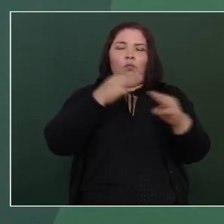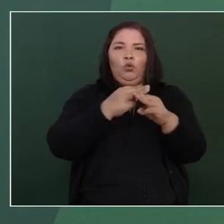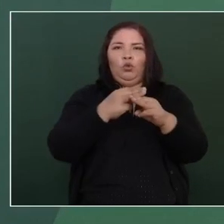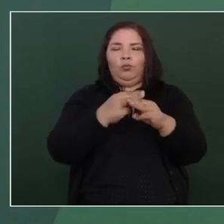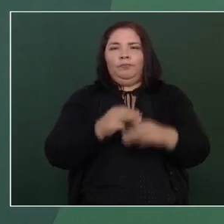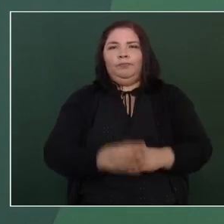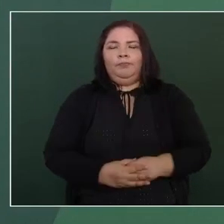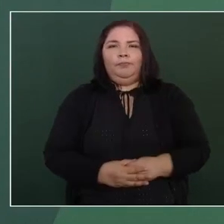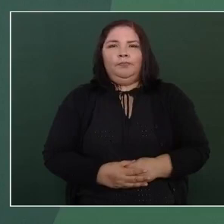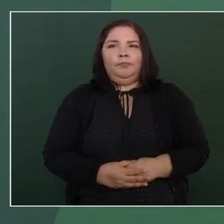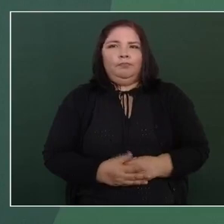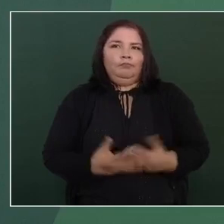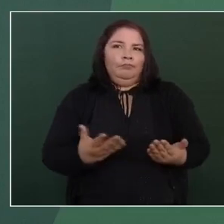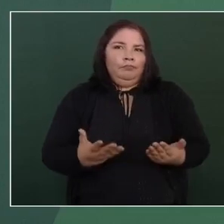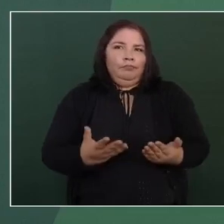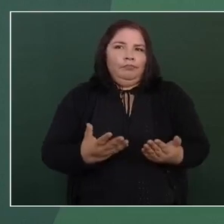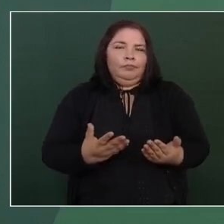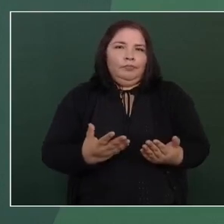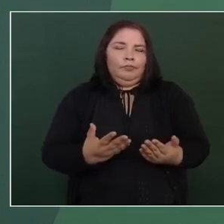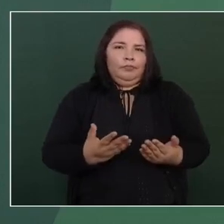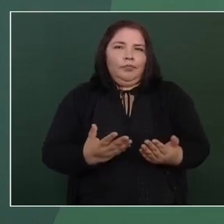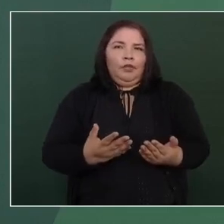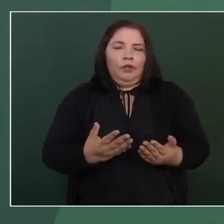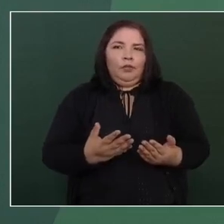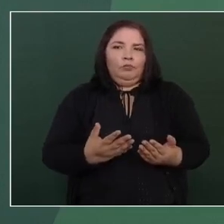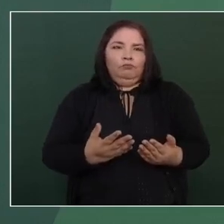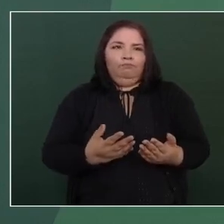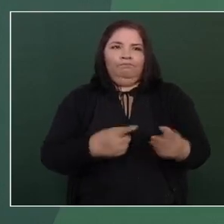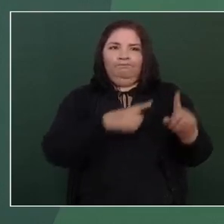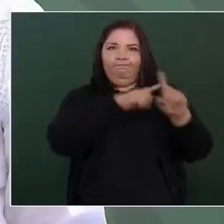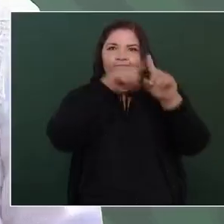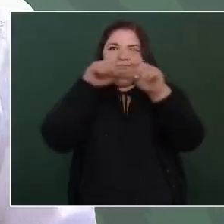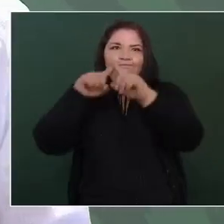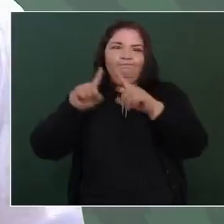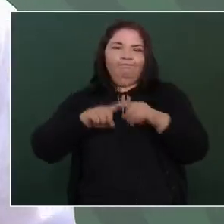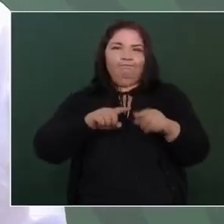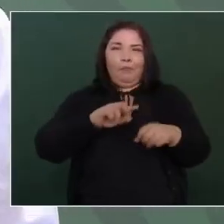Y de los grandes países.